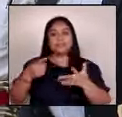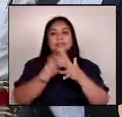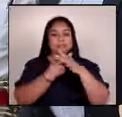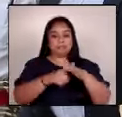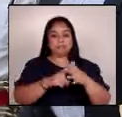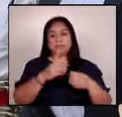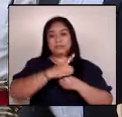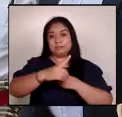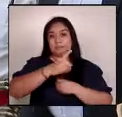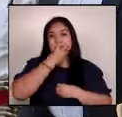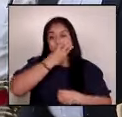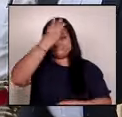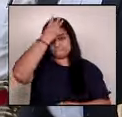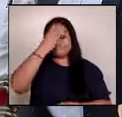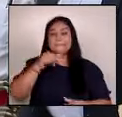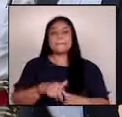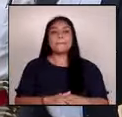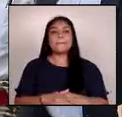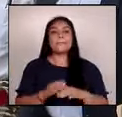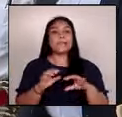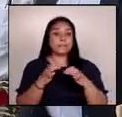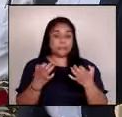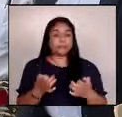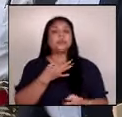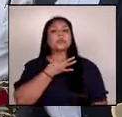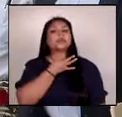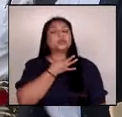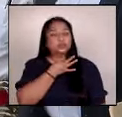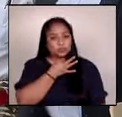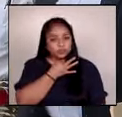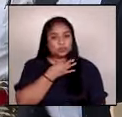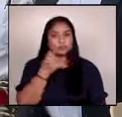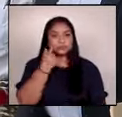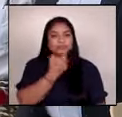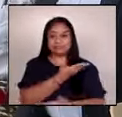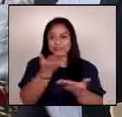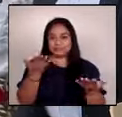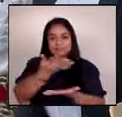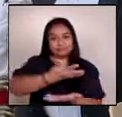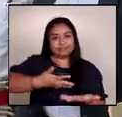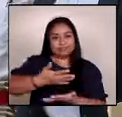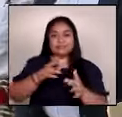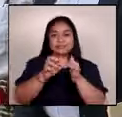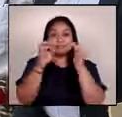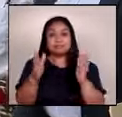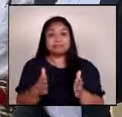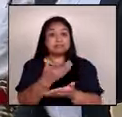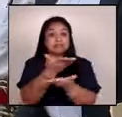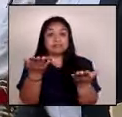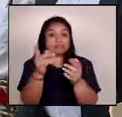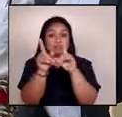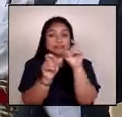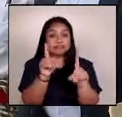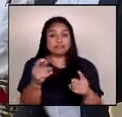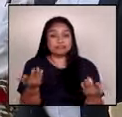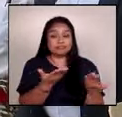Quiché. Así que es un gusto estar con ustedes, señores de la prensa, si tienen preguntas.